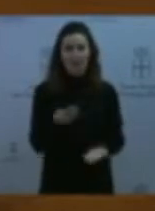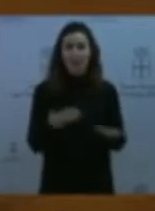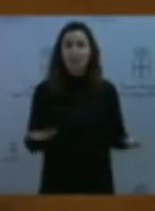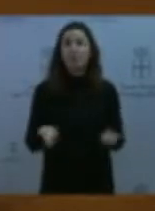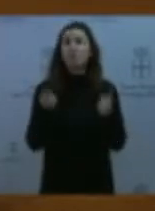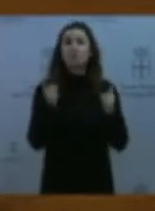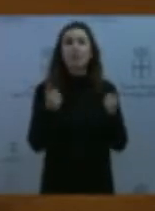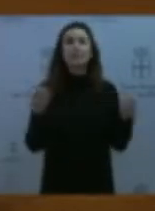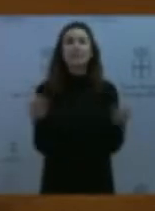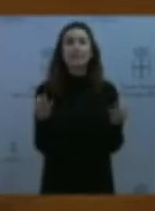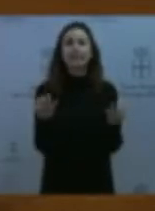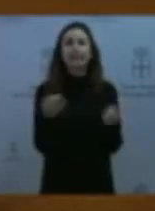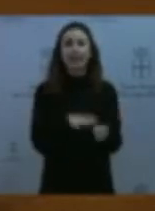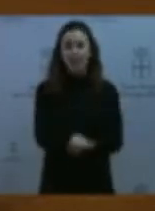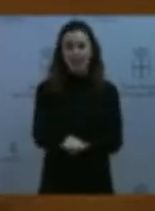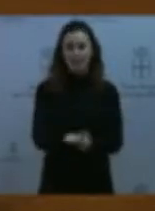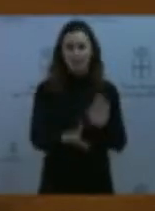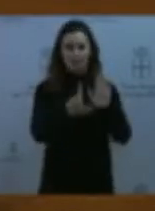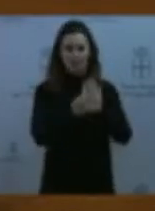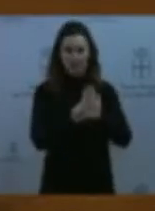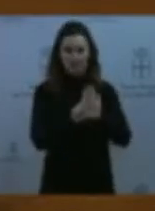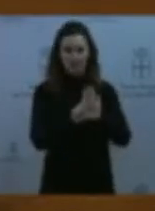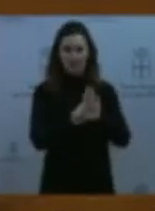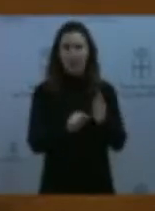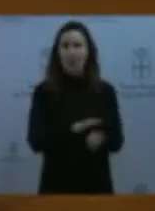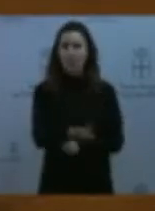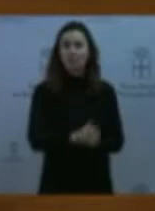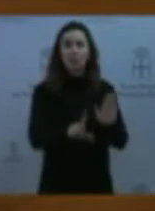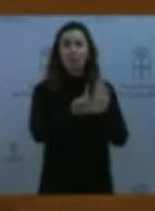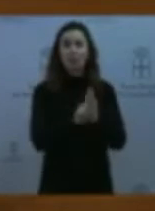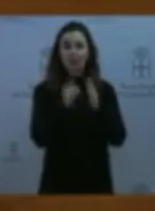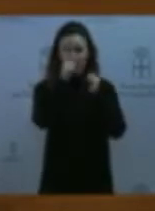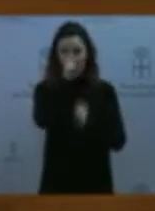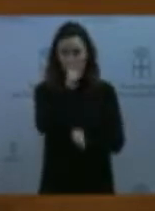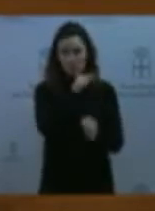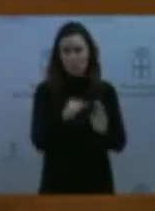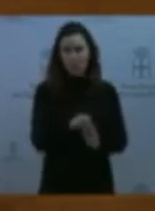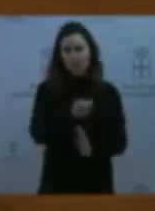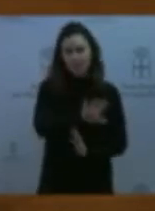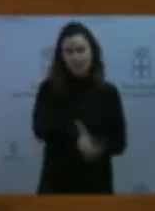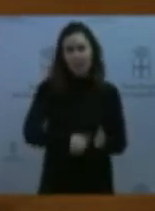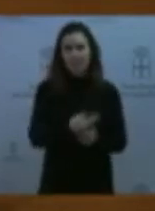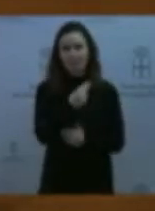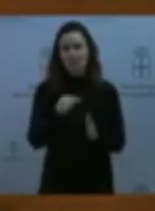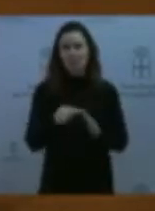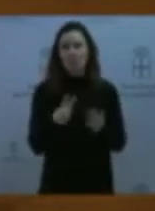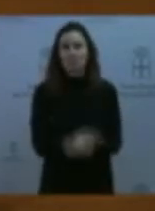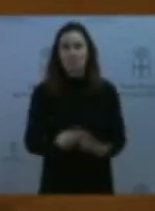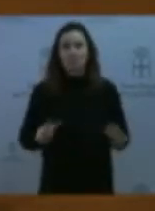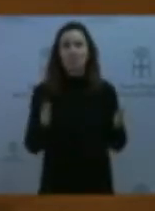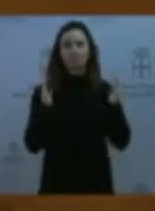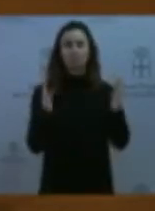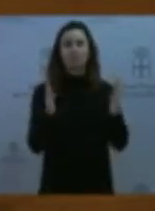legislativa entre el año 2015 y 2017 fue la modificación de la Ley de Montes